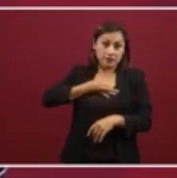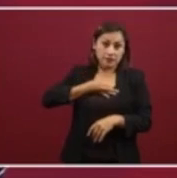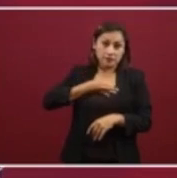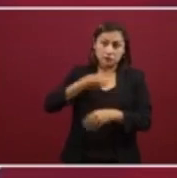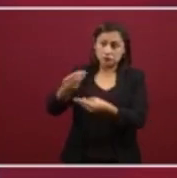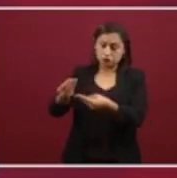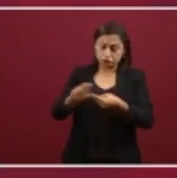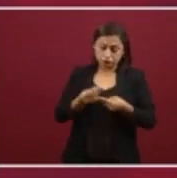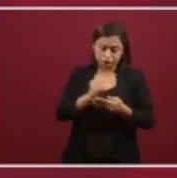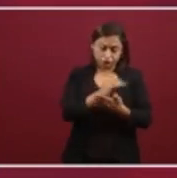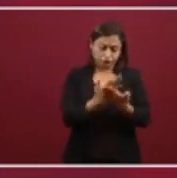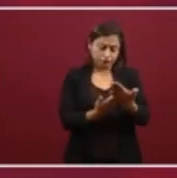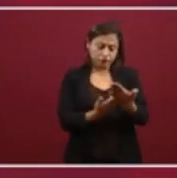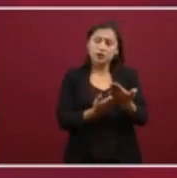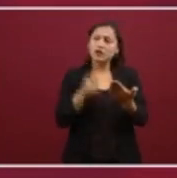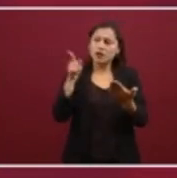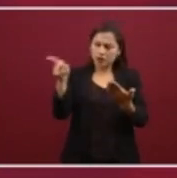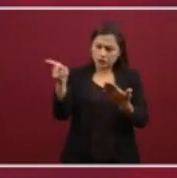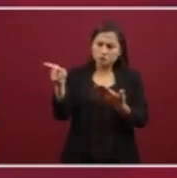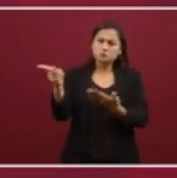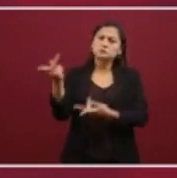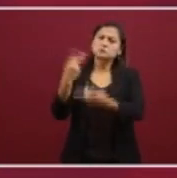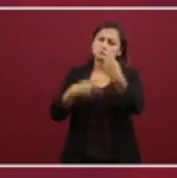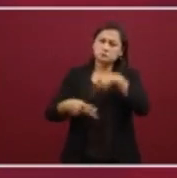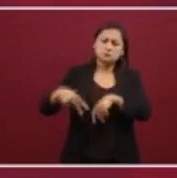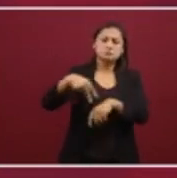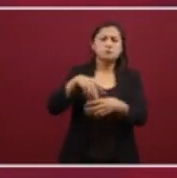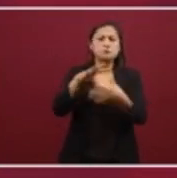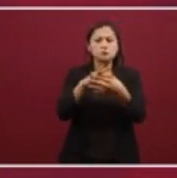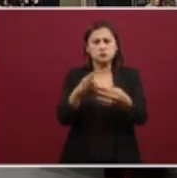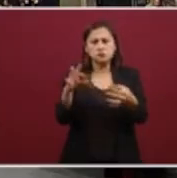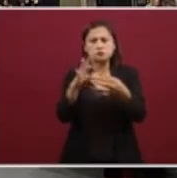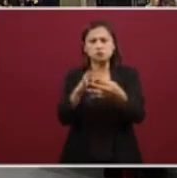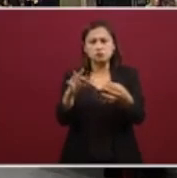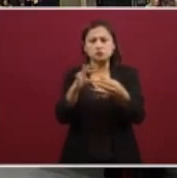pareció muy buen informe.